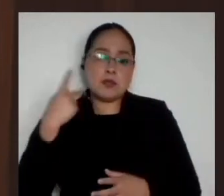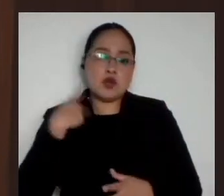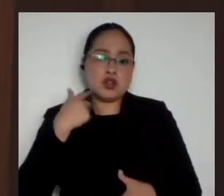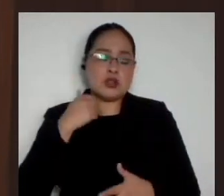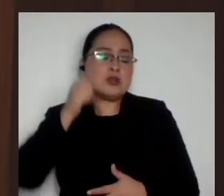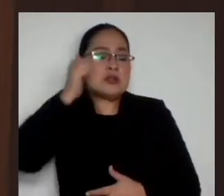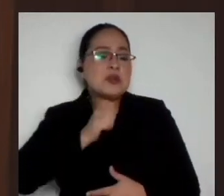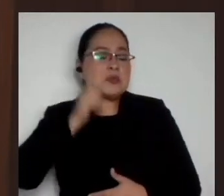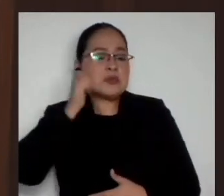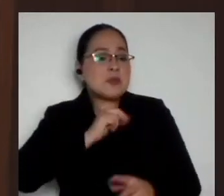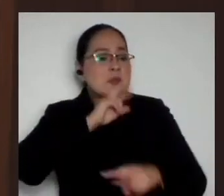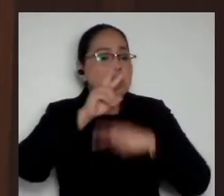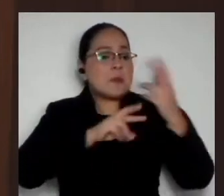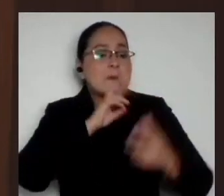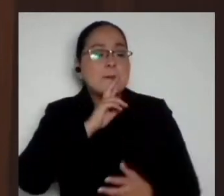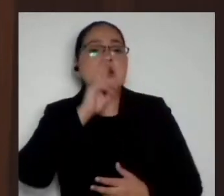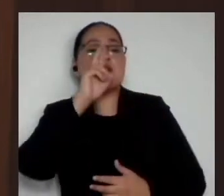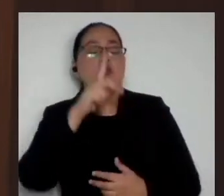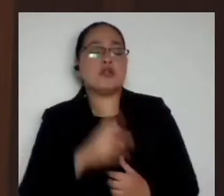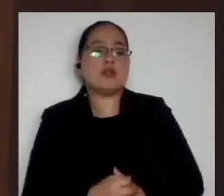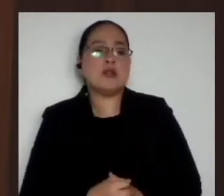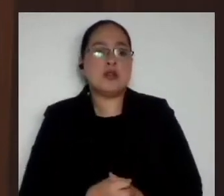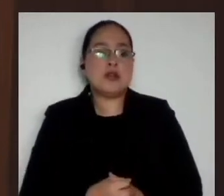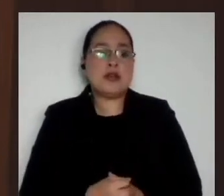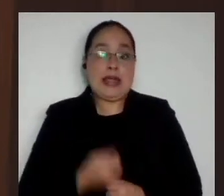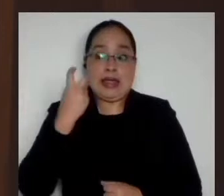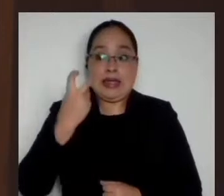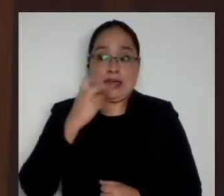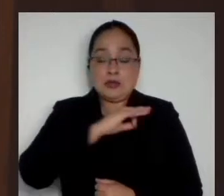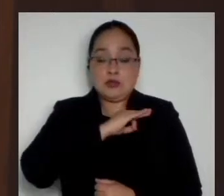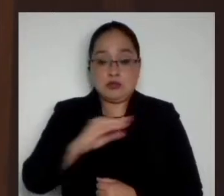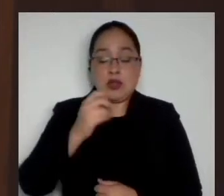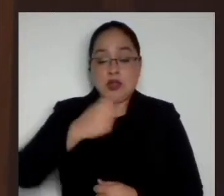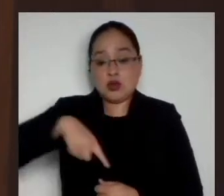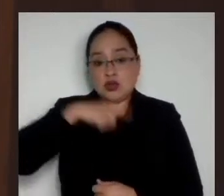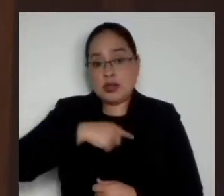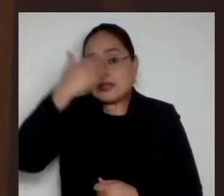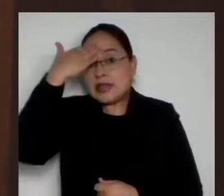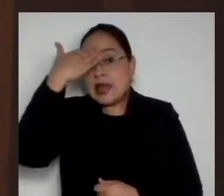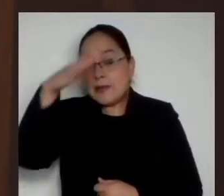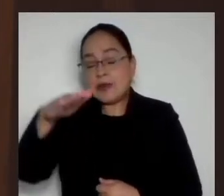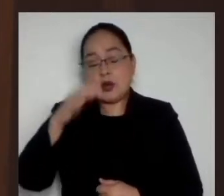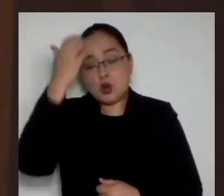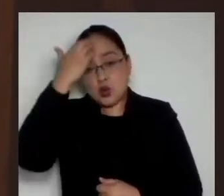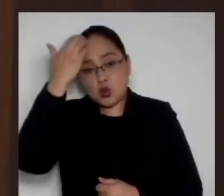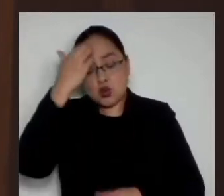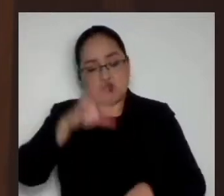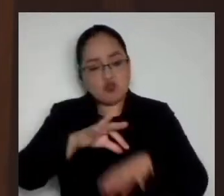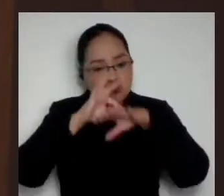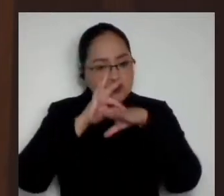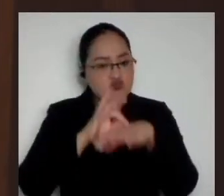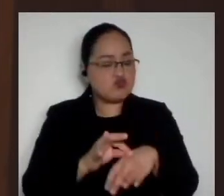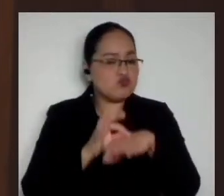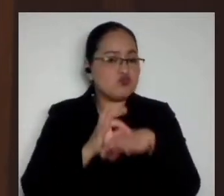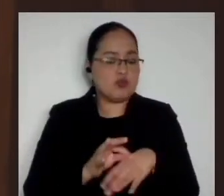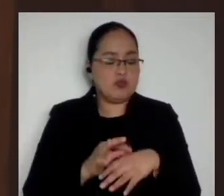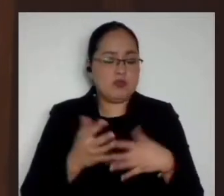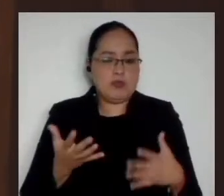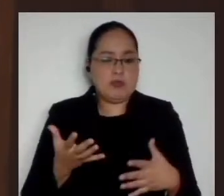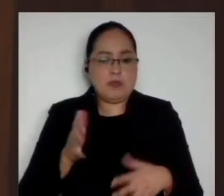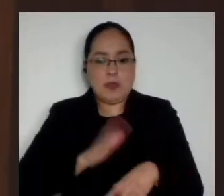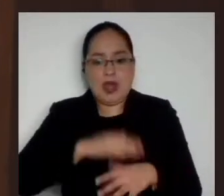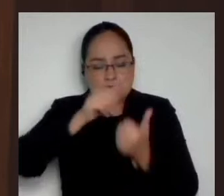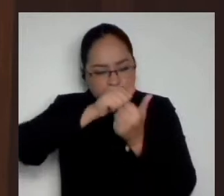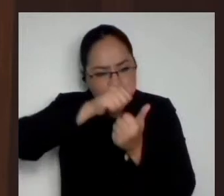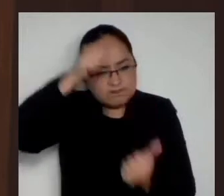compañeros. Nos permitió conocer de manera directa, ¿sí?,